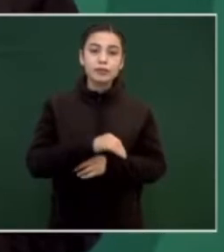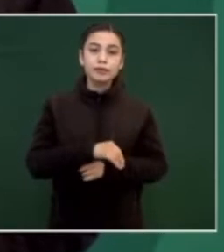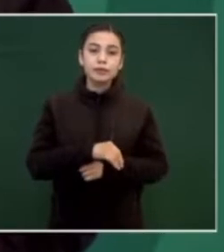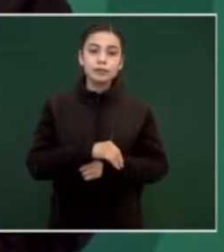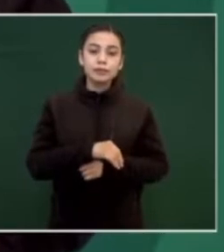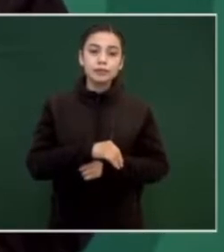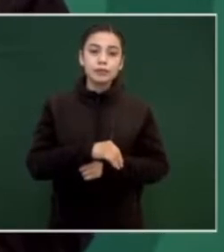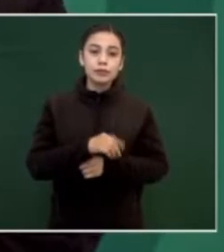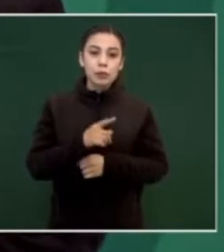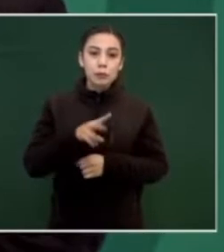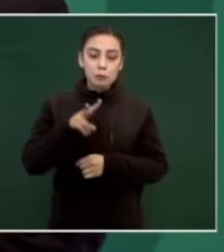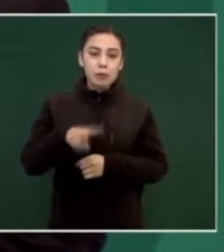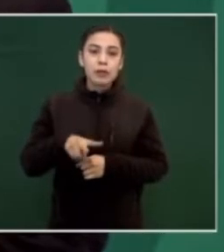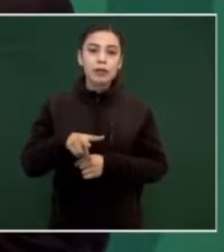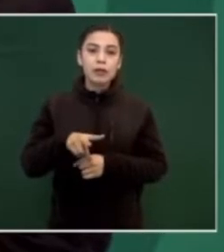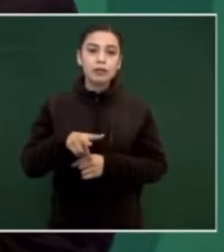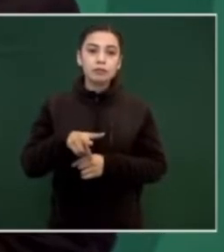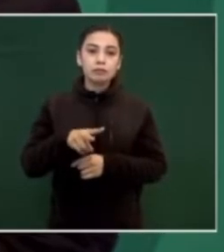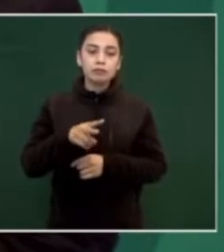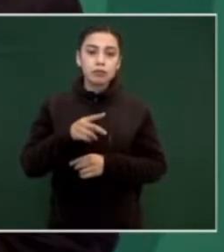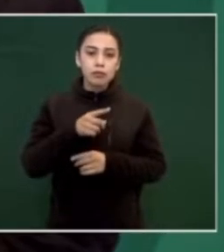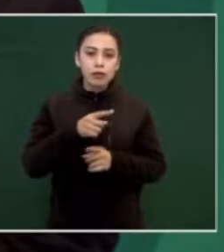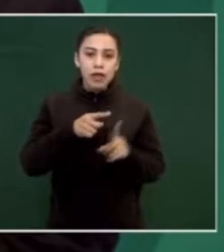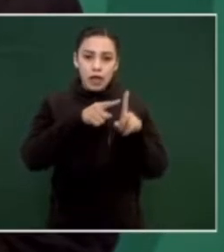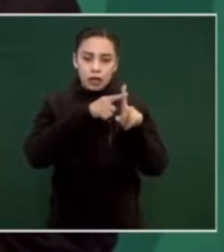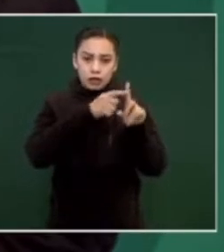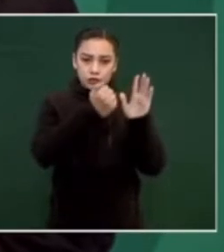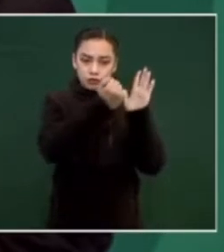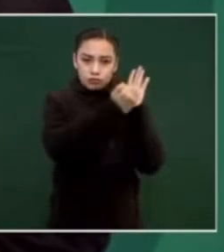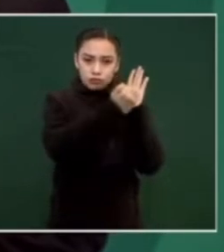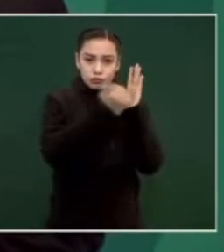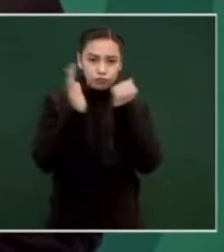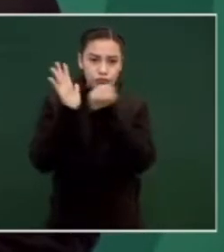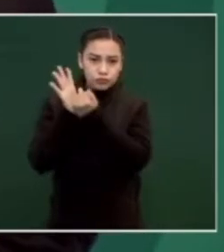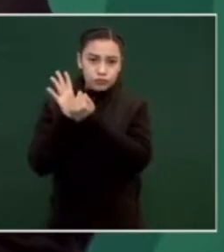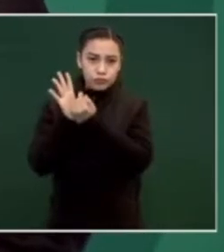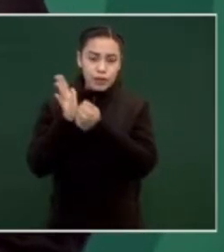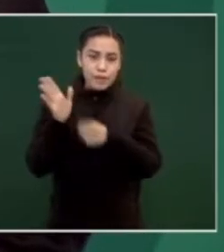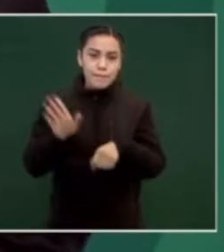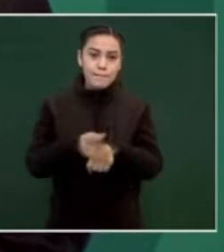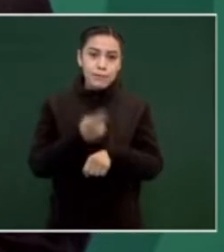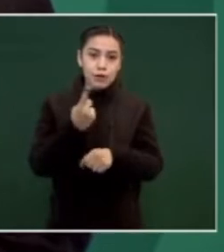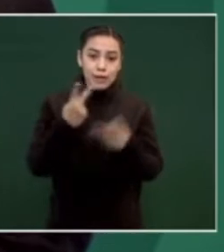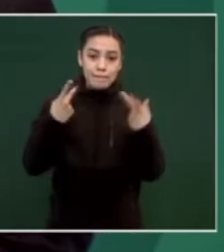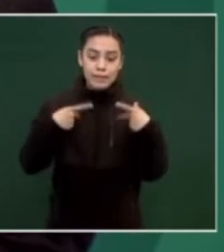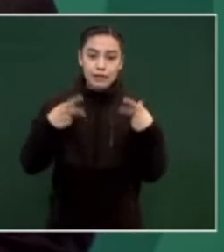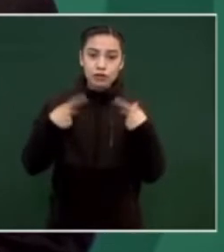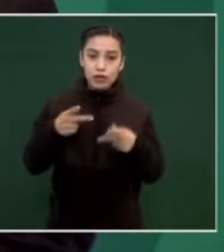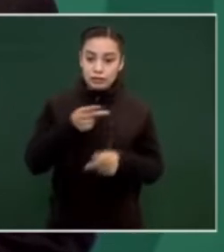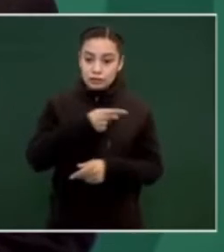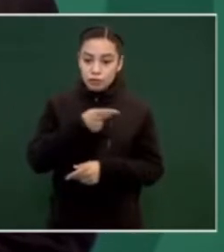fue crucificado por defender a los pobres